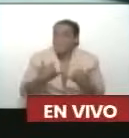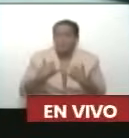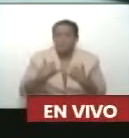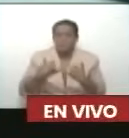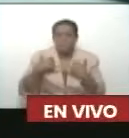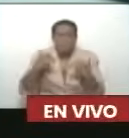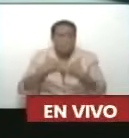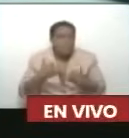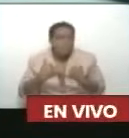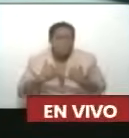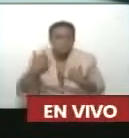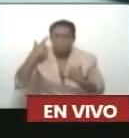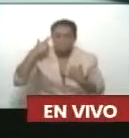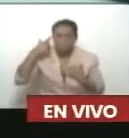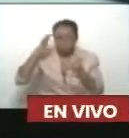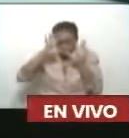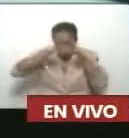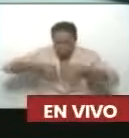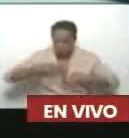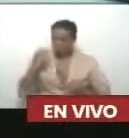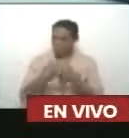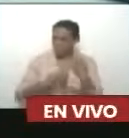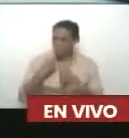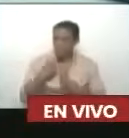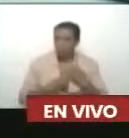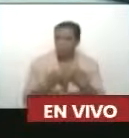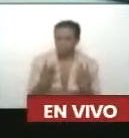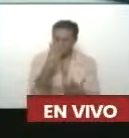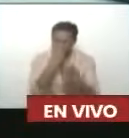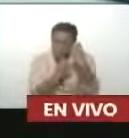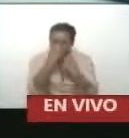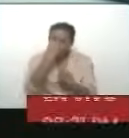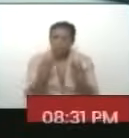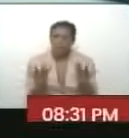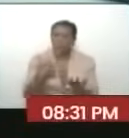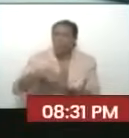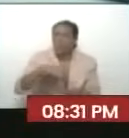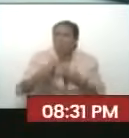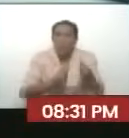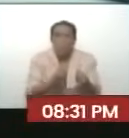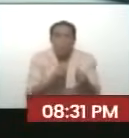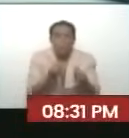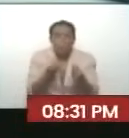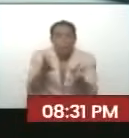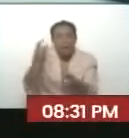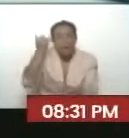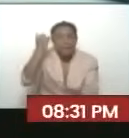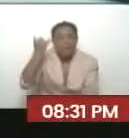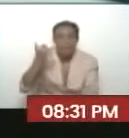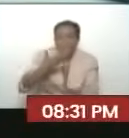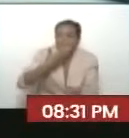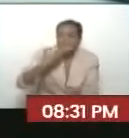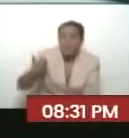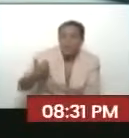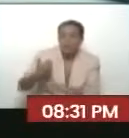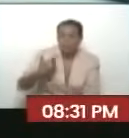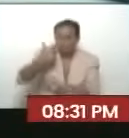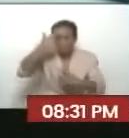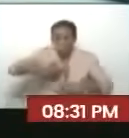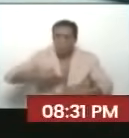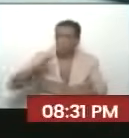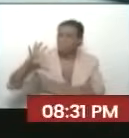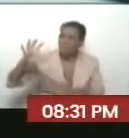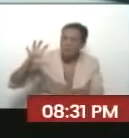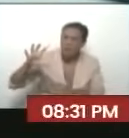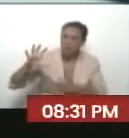autoconsensos, tiene que buscar de dónde aferrarse a la idea de ser país,